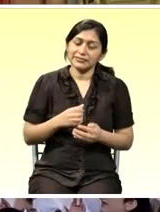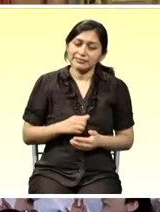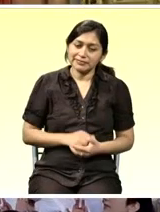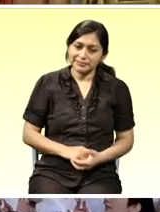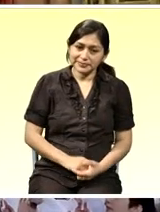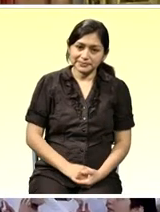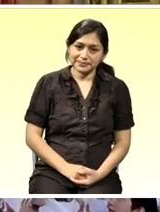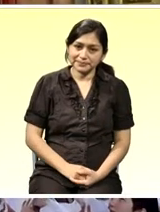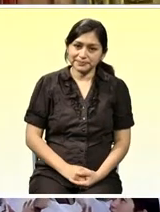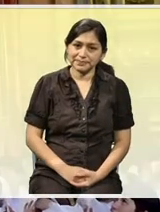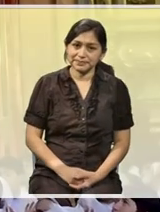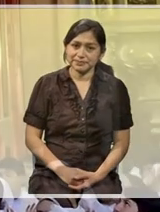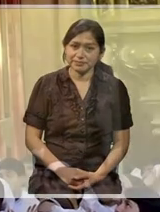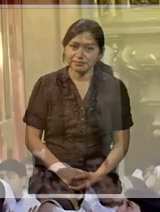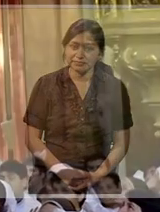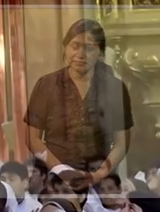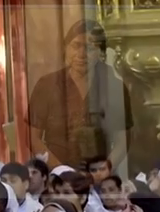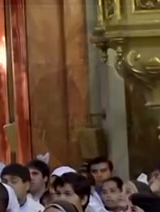todo sufrio.